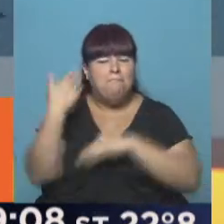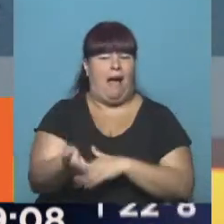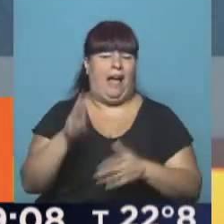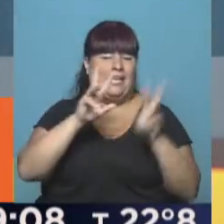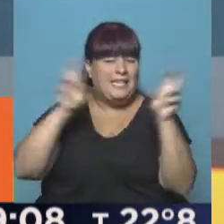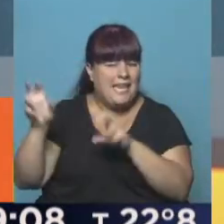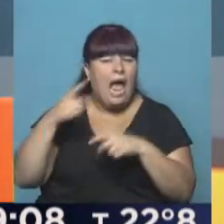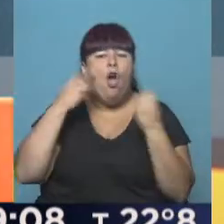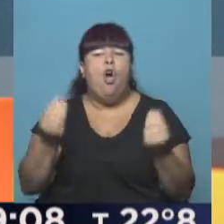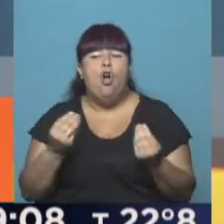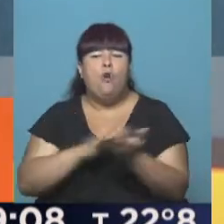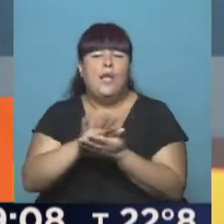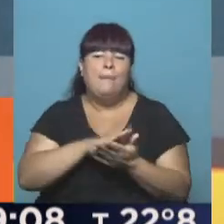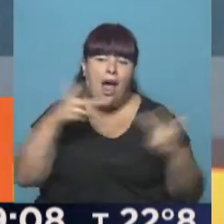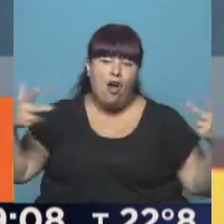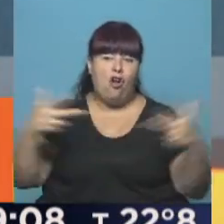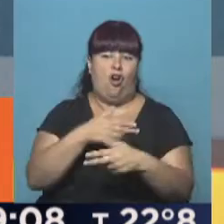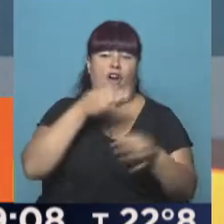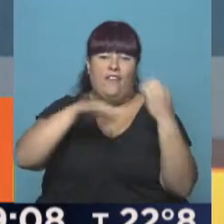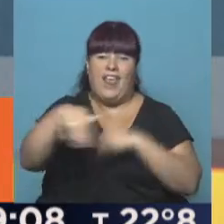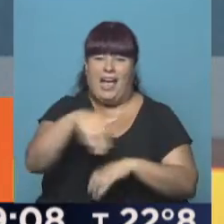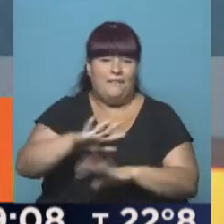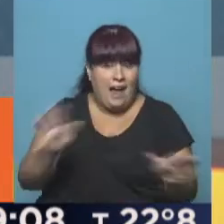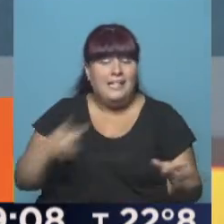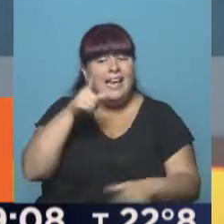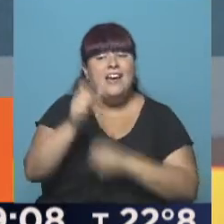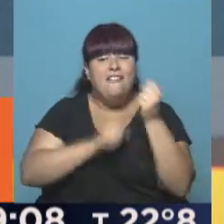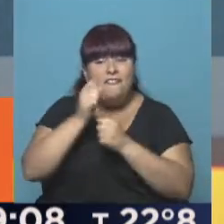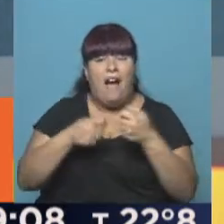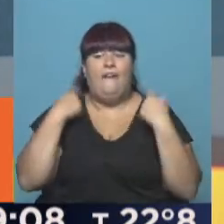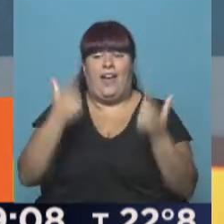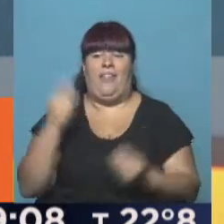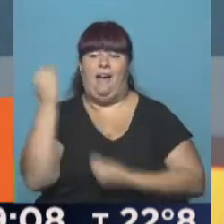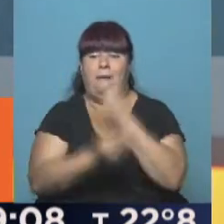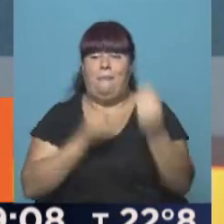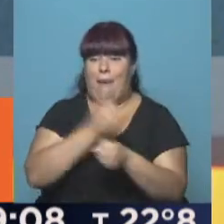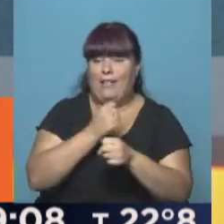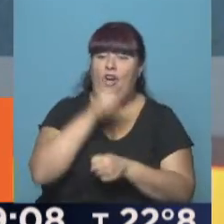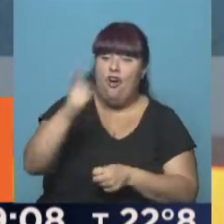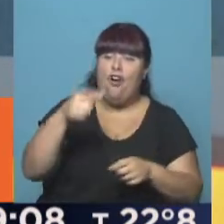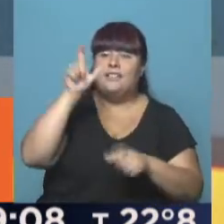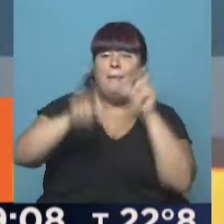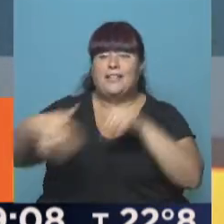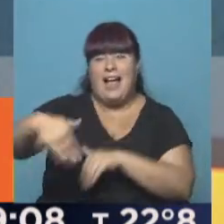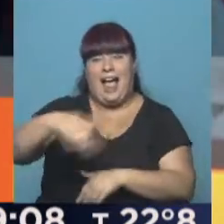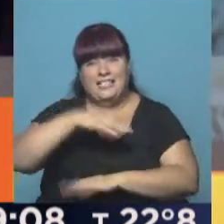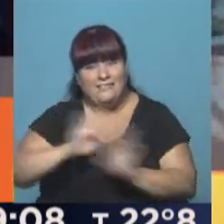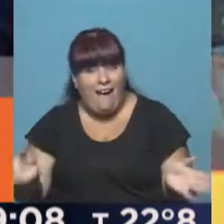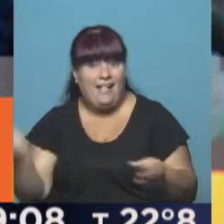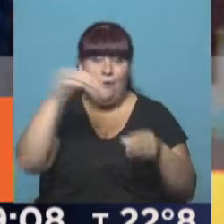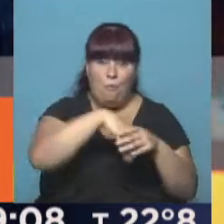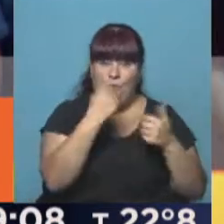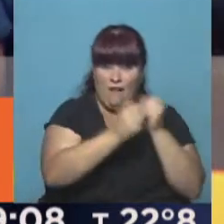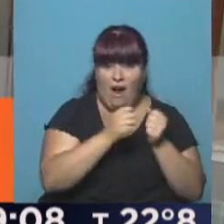lo mejor no y de ver cómo hacemos para que no cada día no haya más manteros y son las fábricas las que generan los puestos de trabajo para evitar que la gente salga a vender a la calle